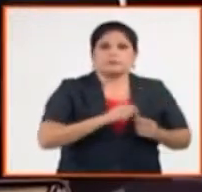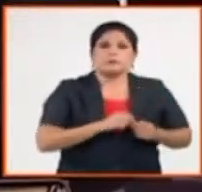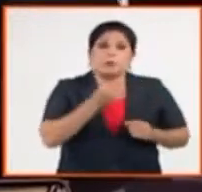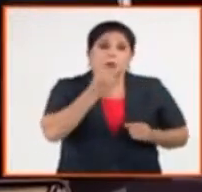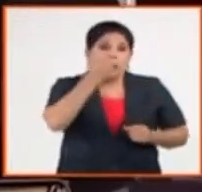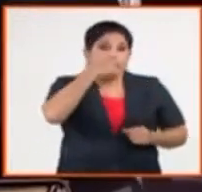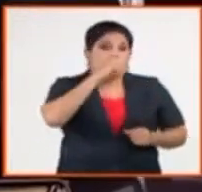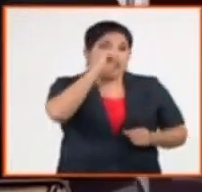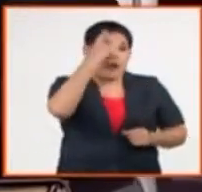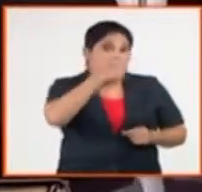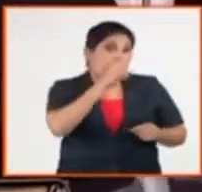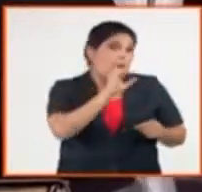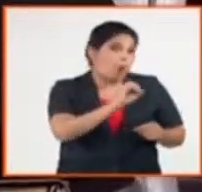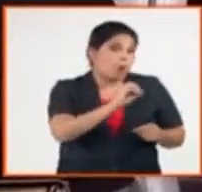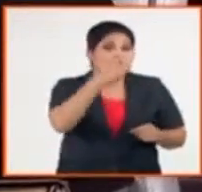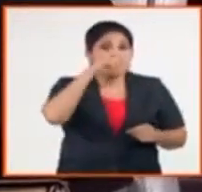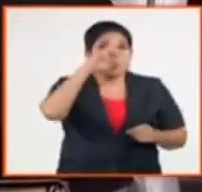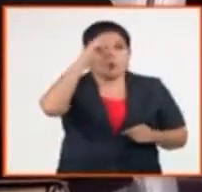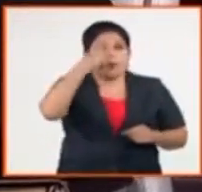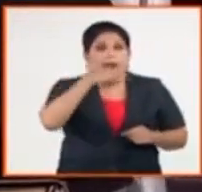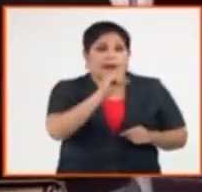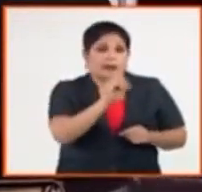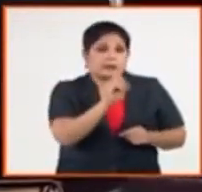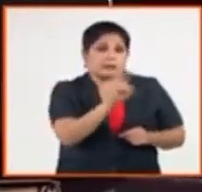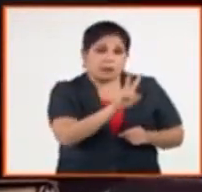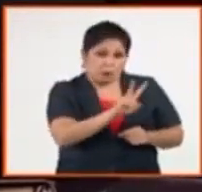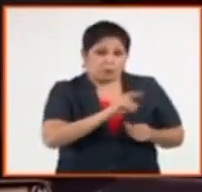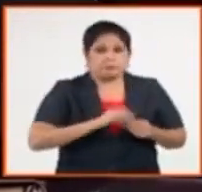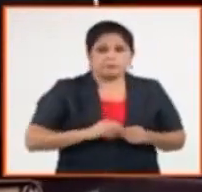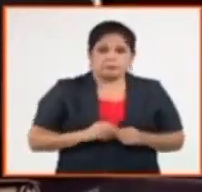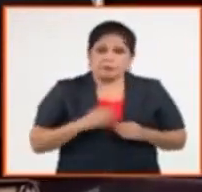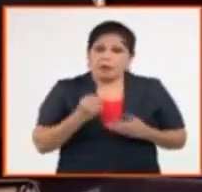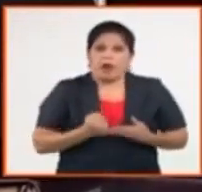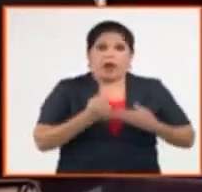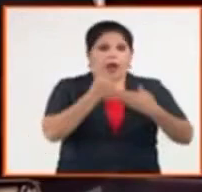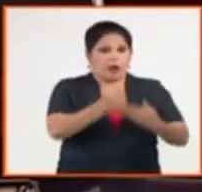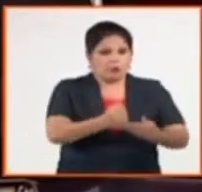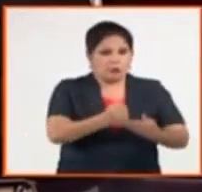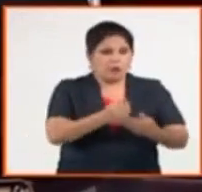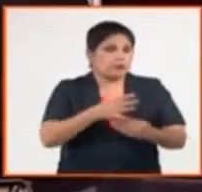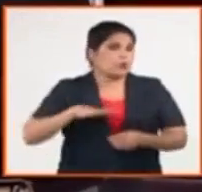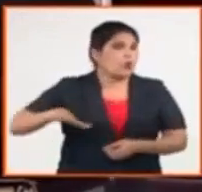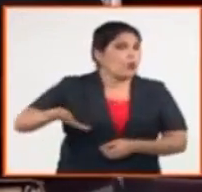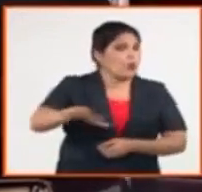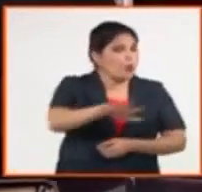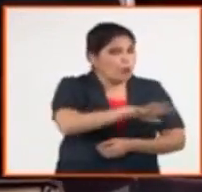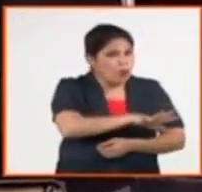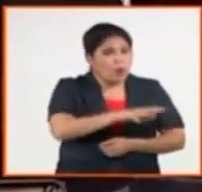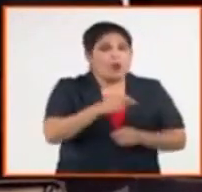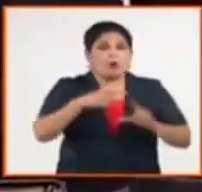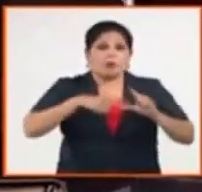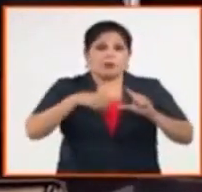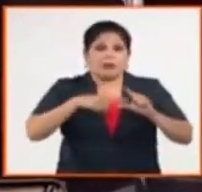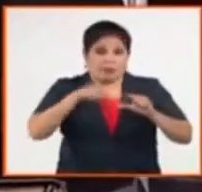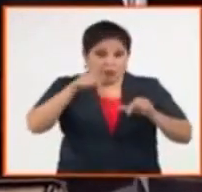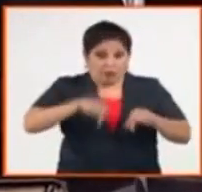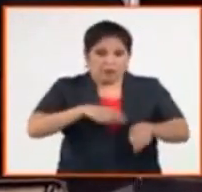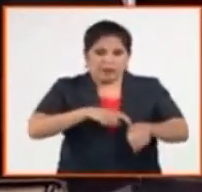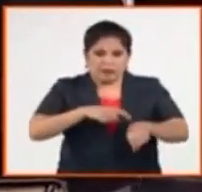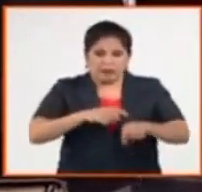dosis. Y de Soberana 02, para apoyar todo lo que está aconteciendo en este minuto,